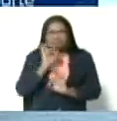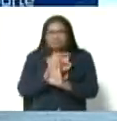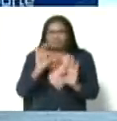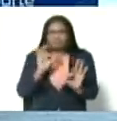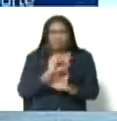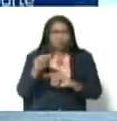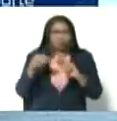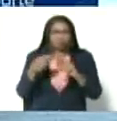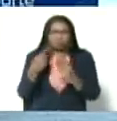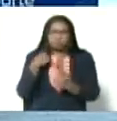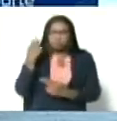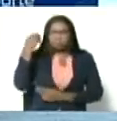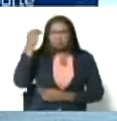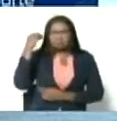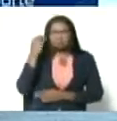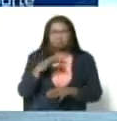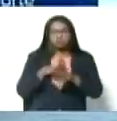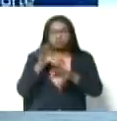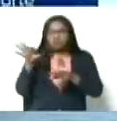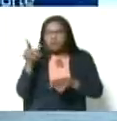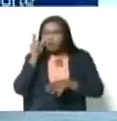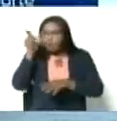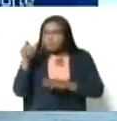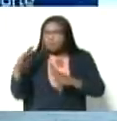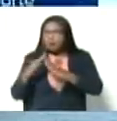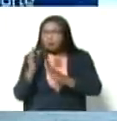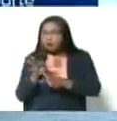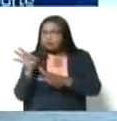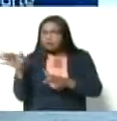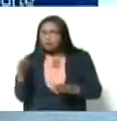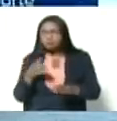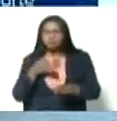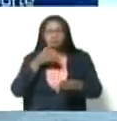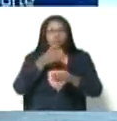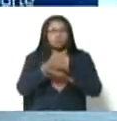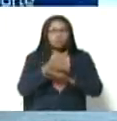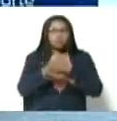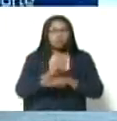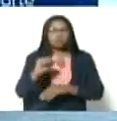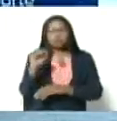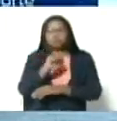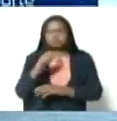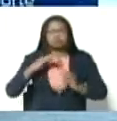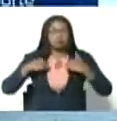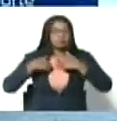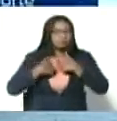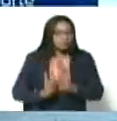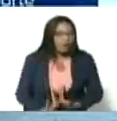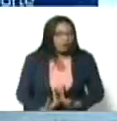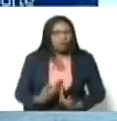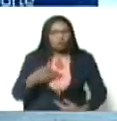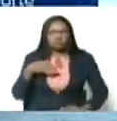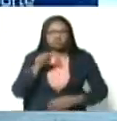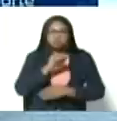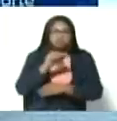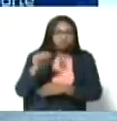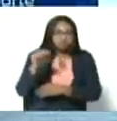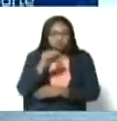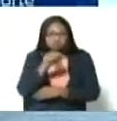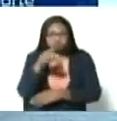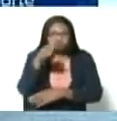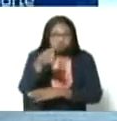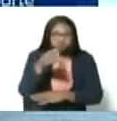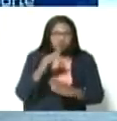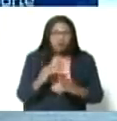la mente. Dejé a Estrada en su casa y yo iba liquidado, nocao. Llegué a mi